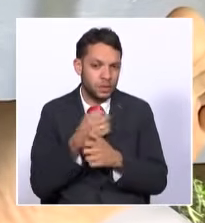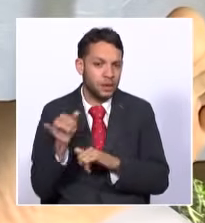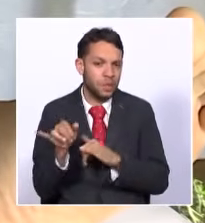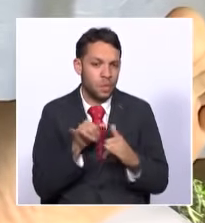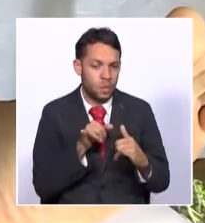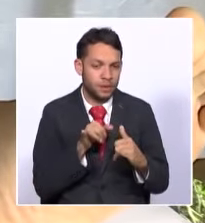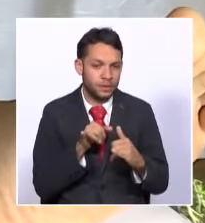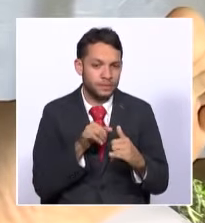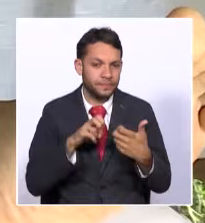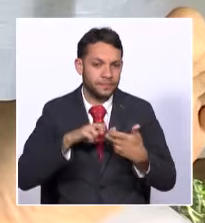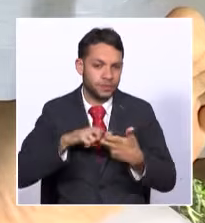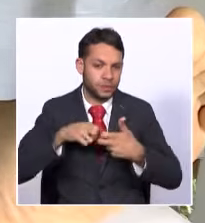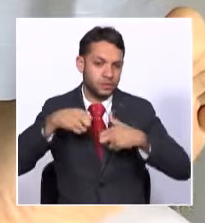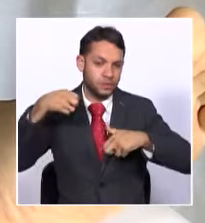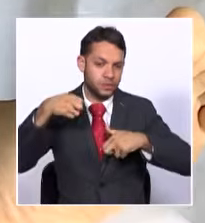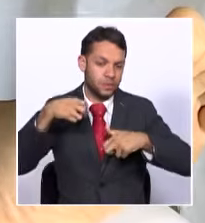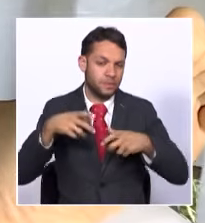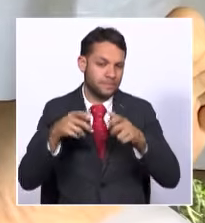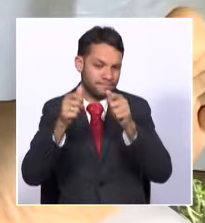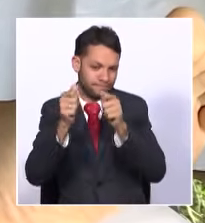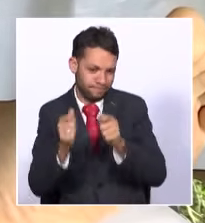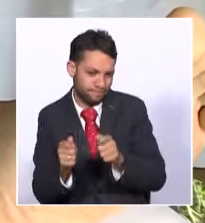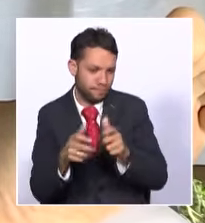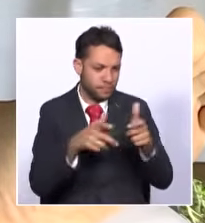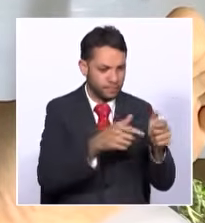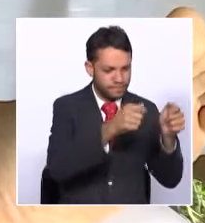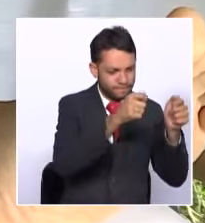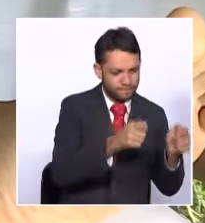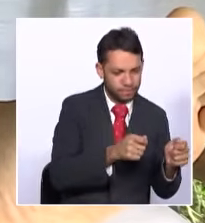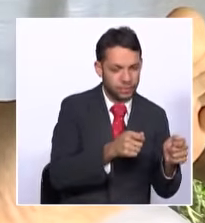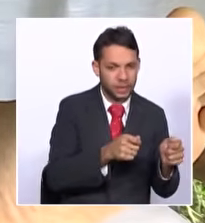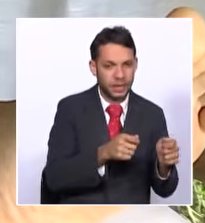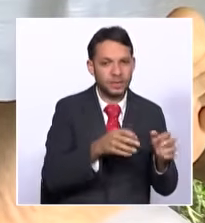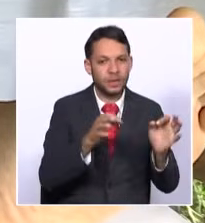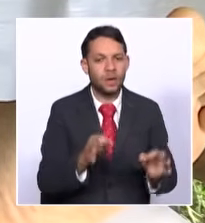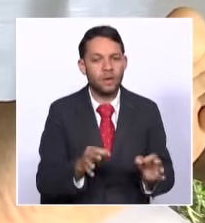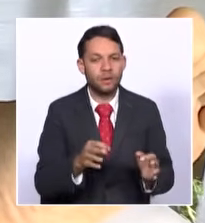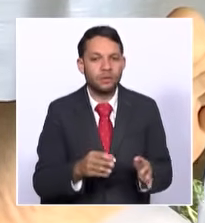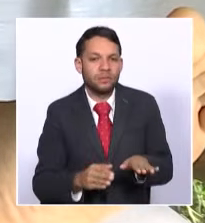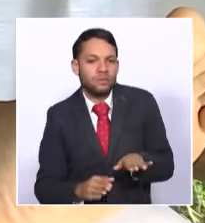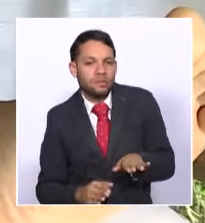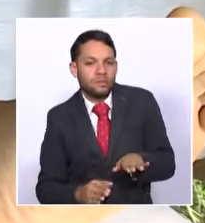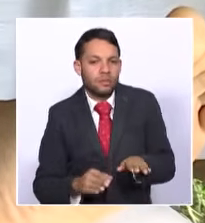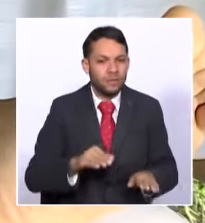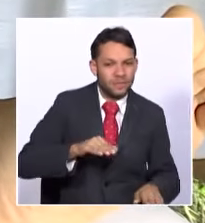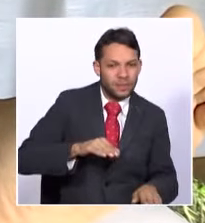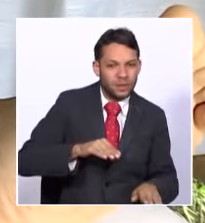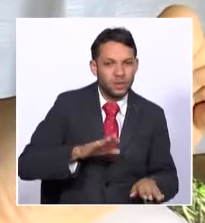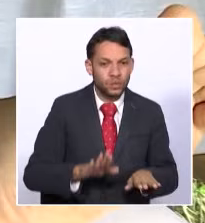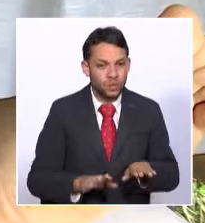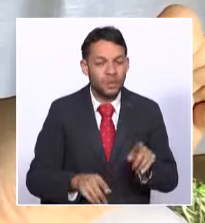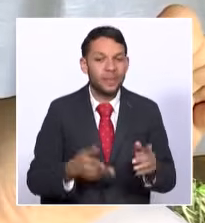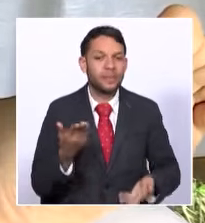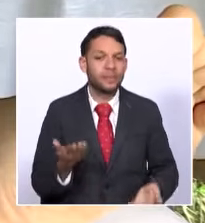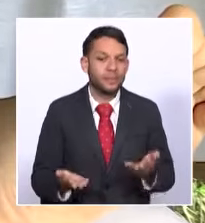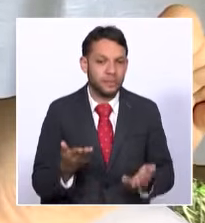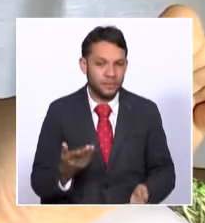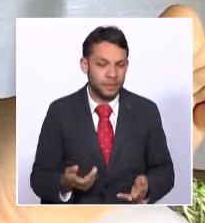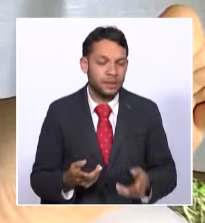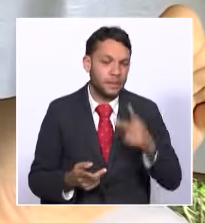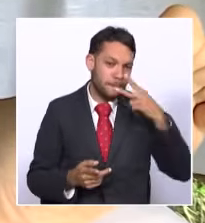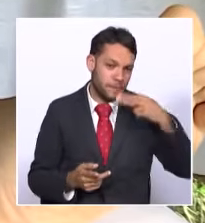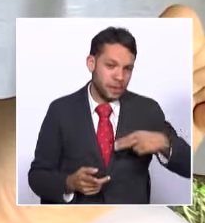los músculos son los que están jalando y nos generan malas posturas. ¿Por qué se dan estos acortamientos